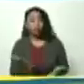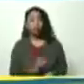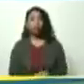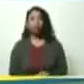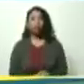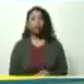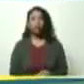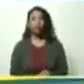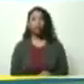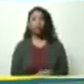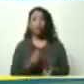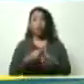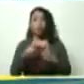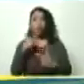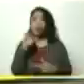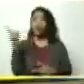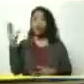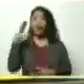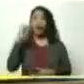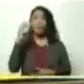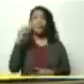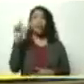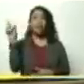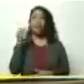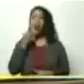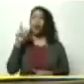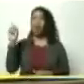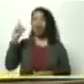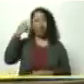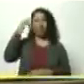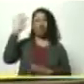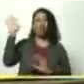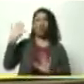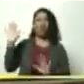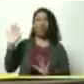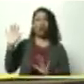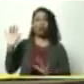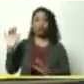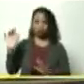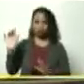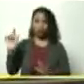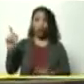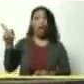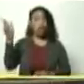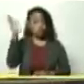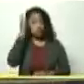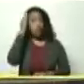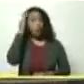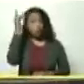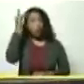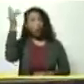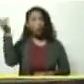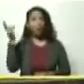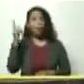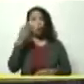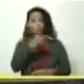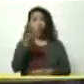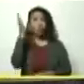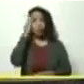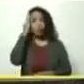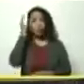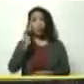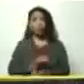entonces dijeron no Camila es una muchacha joven esa no sabe nada no sabe nada lo sabe todo para que lo sepan